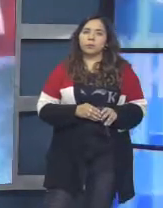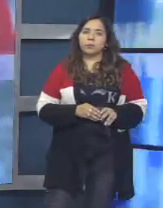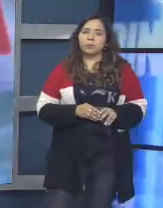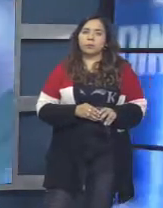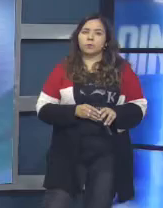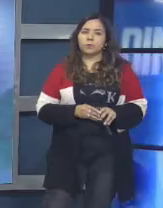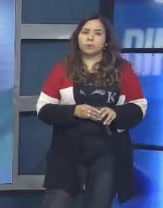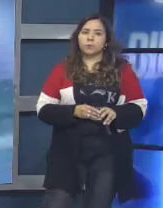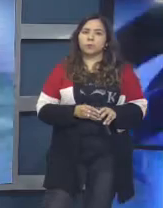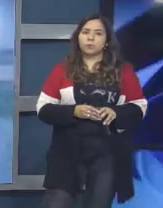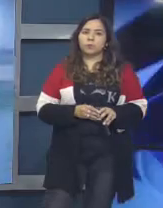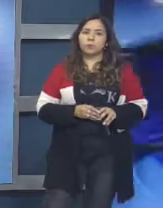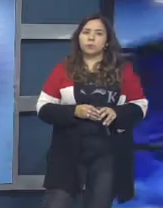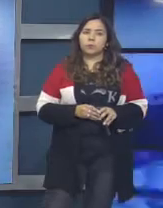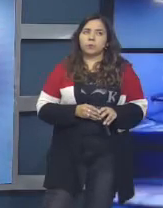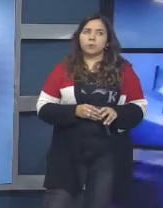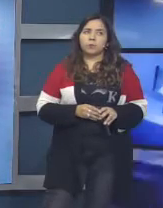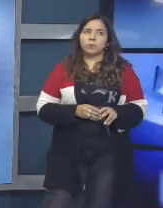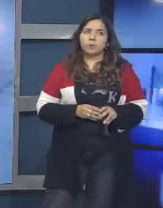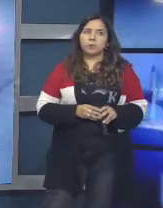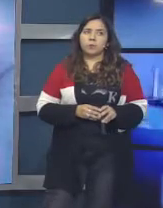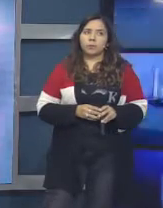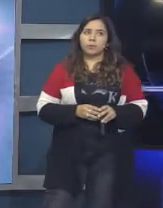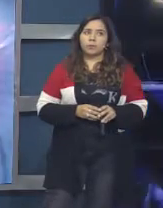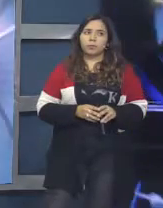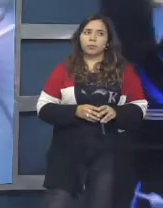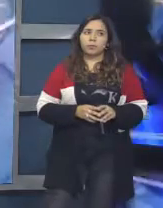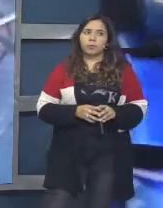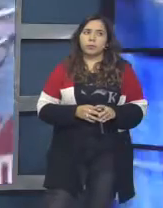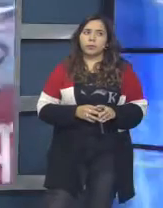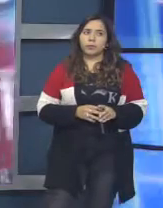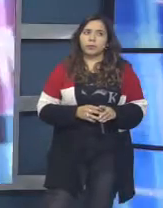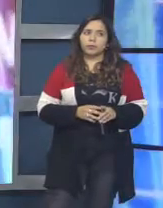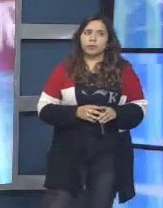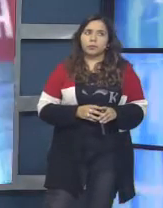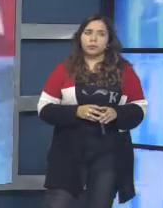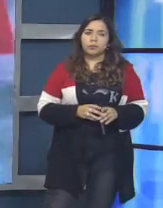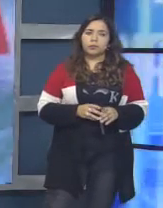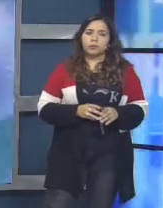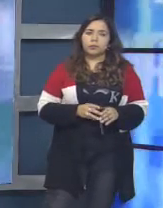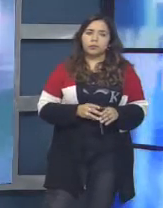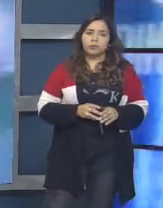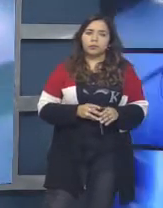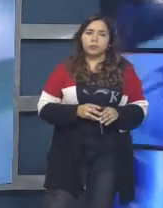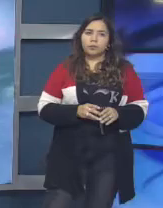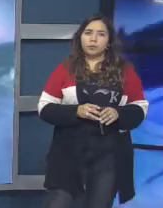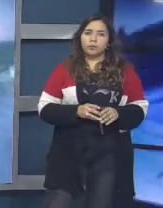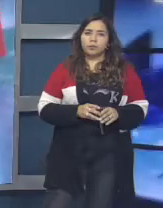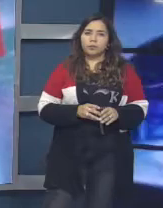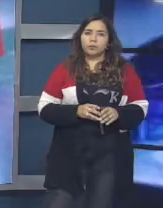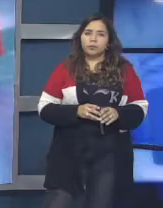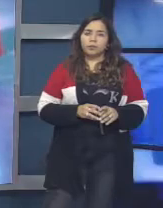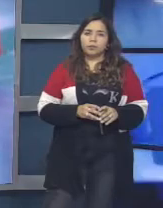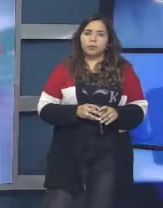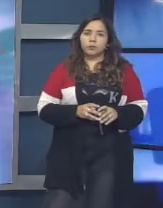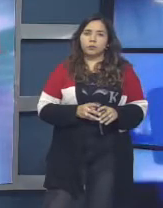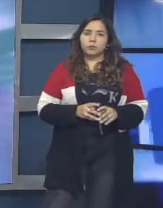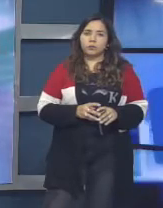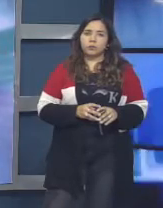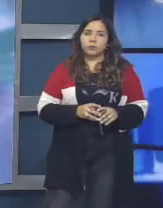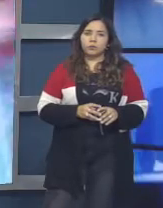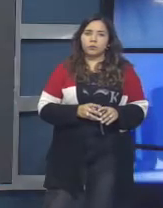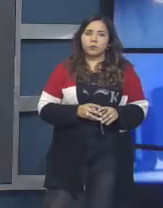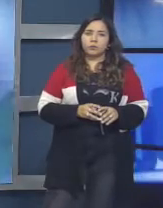al consumo. Uh-huh. Con esta situación de que cada cliente que nos compre tiene un